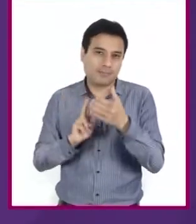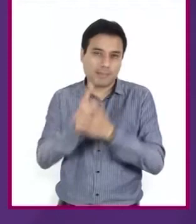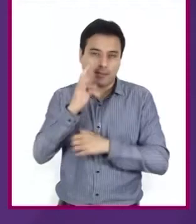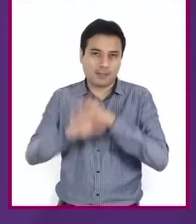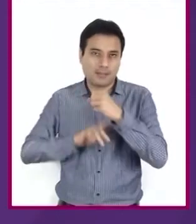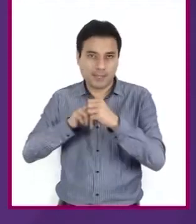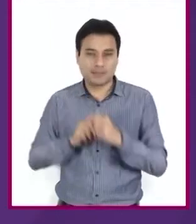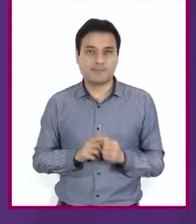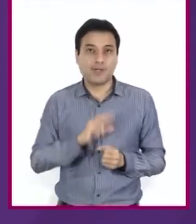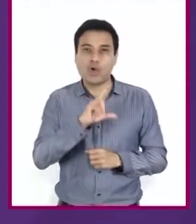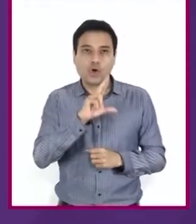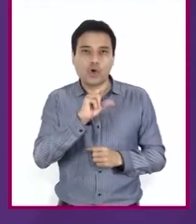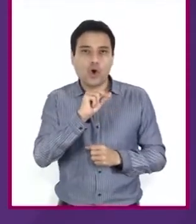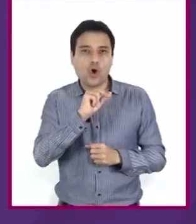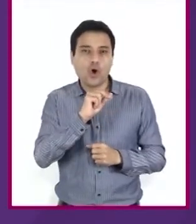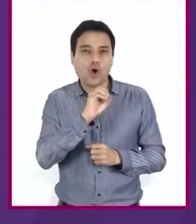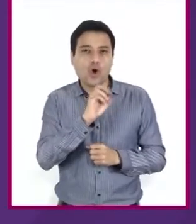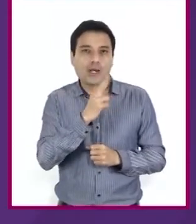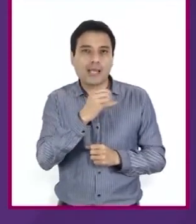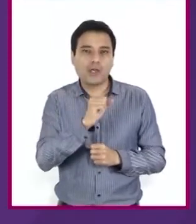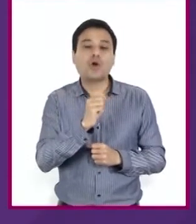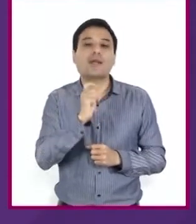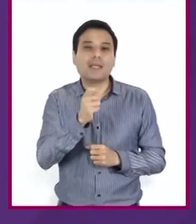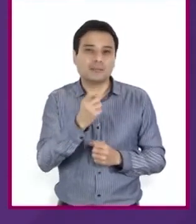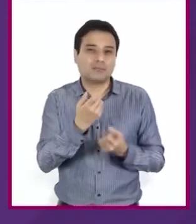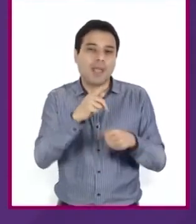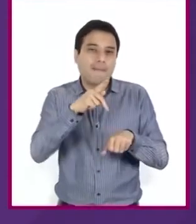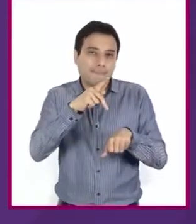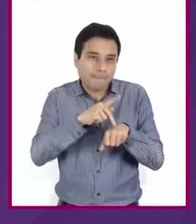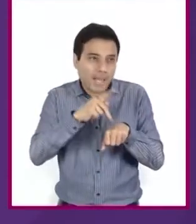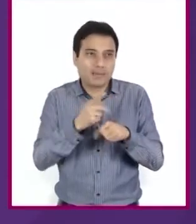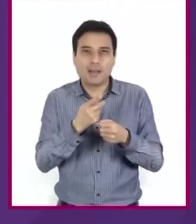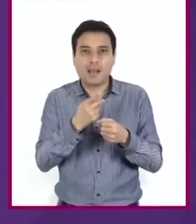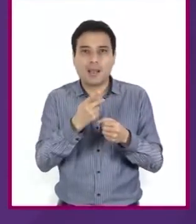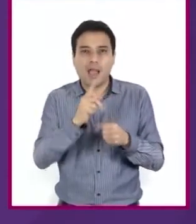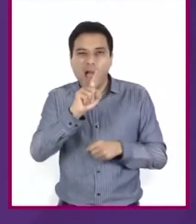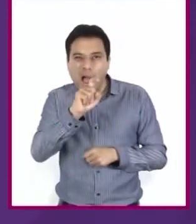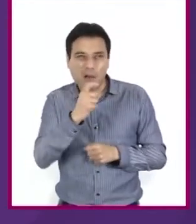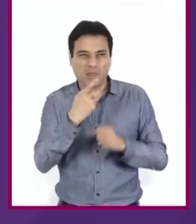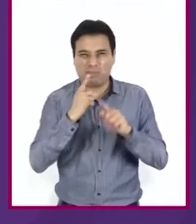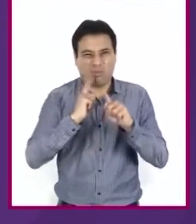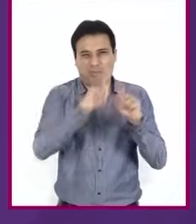cuando proceden de materia inanimada como rocas, minerales y líquidos.